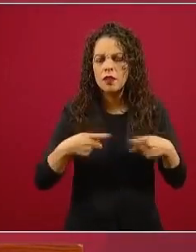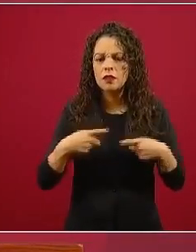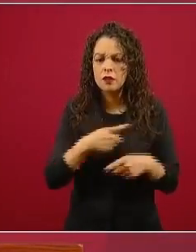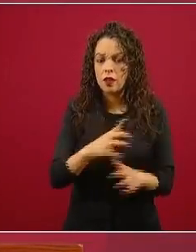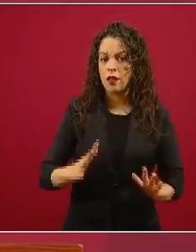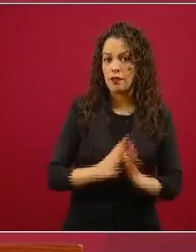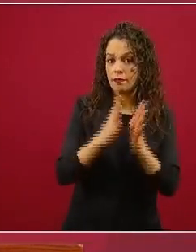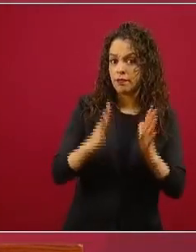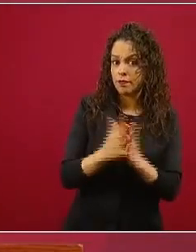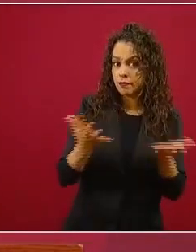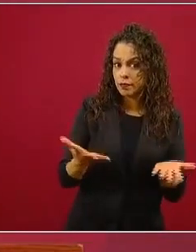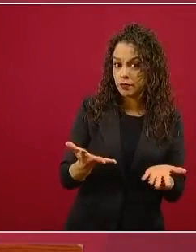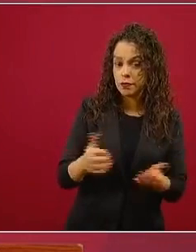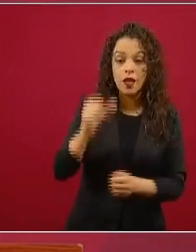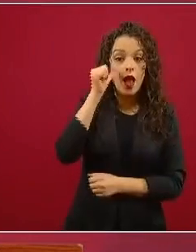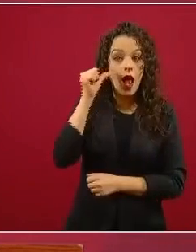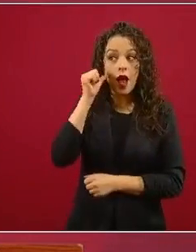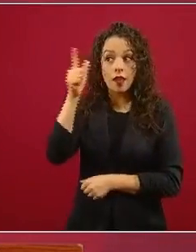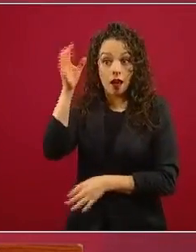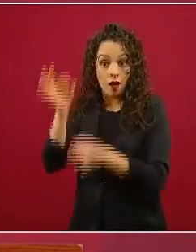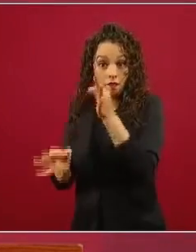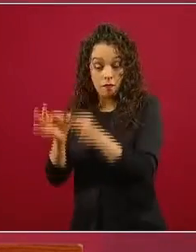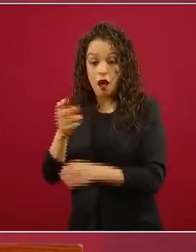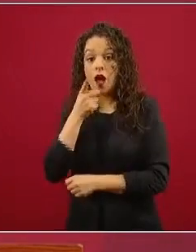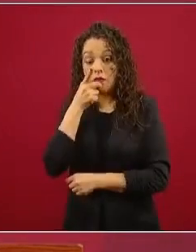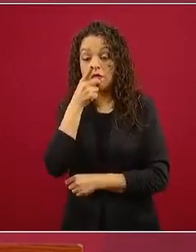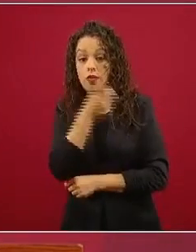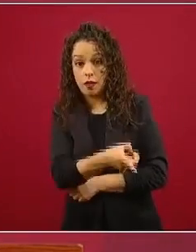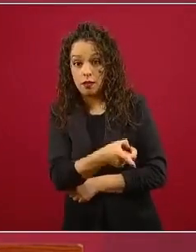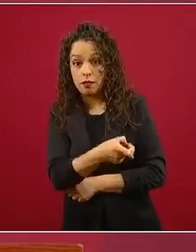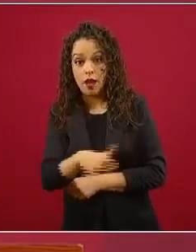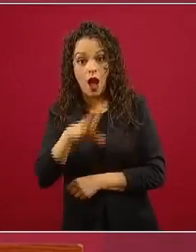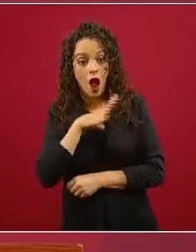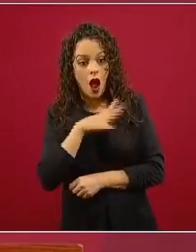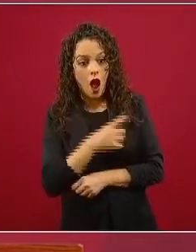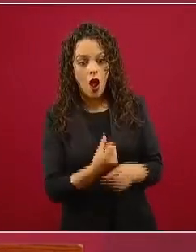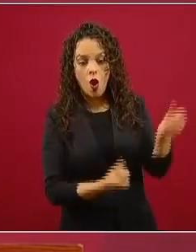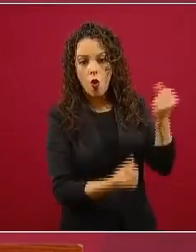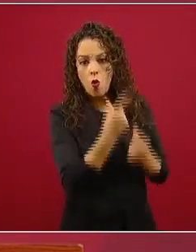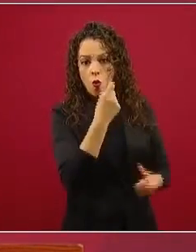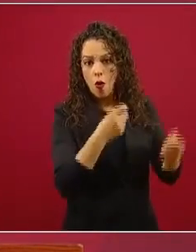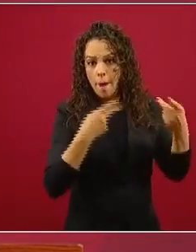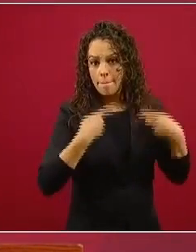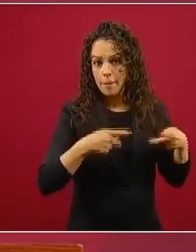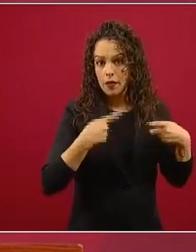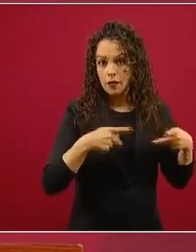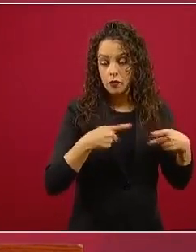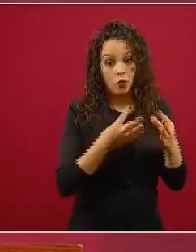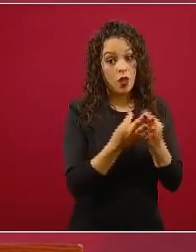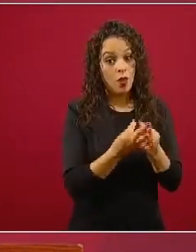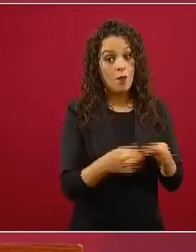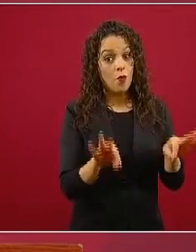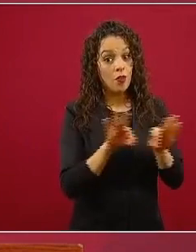fiscal habló un poco de que habían personas relevantes.